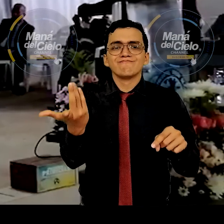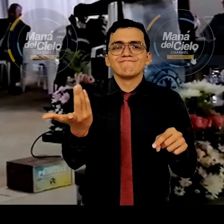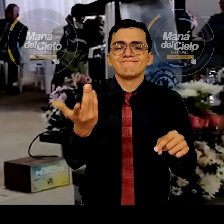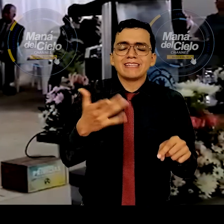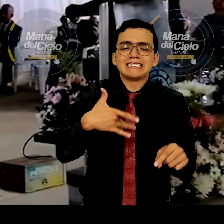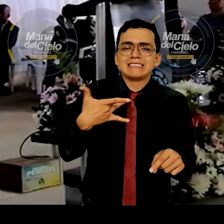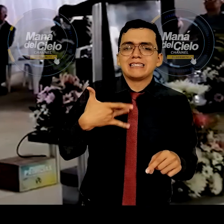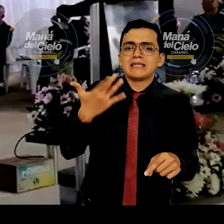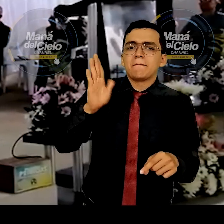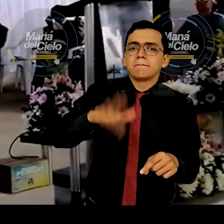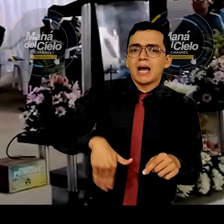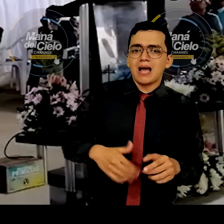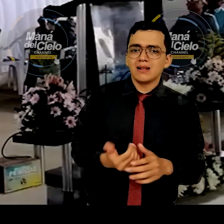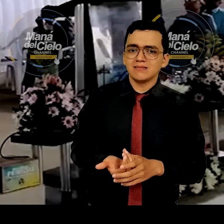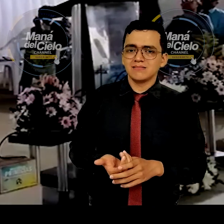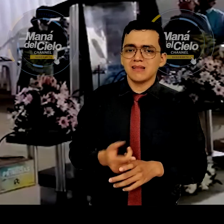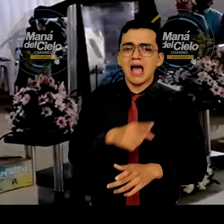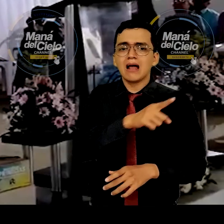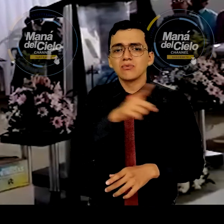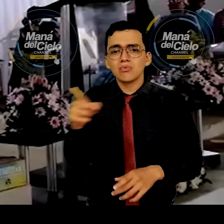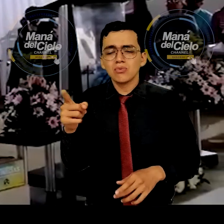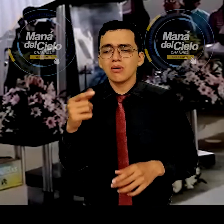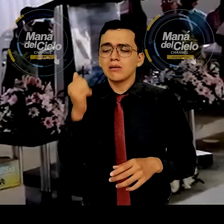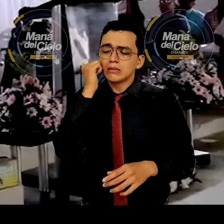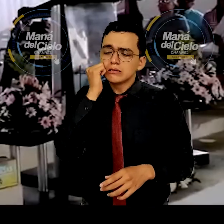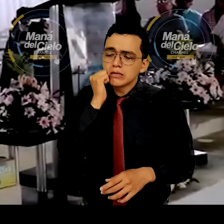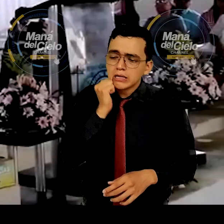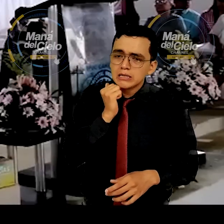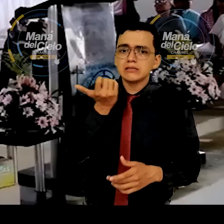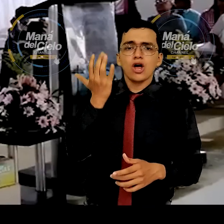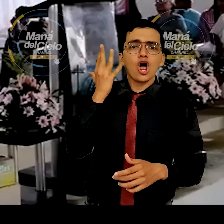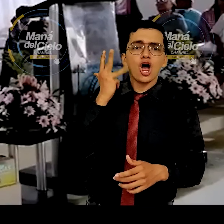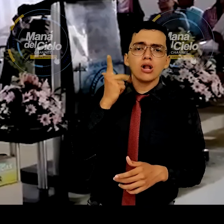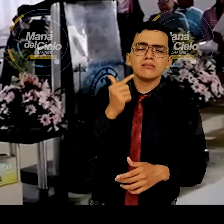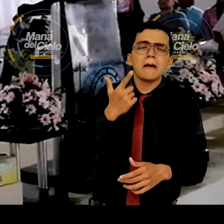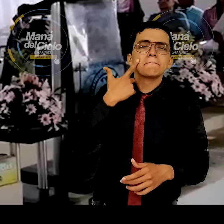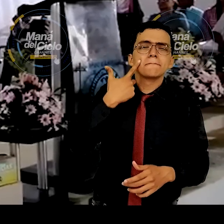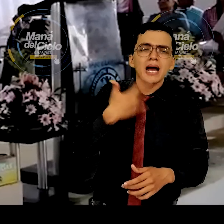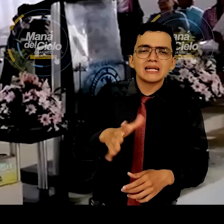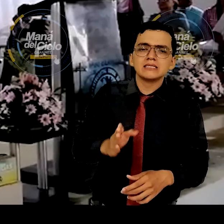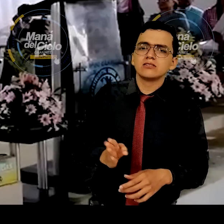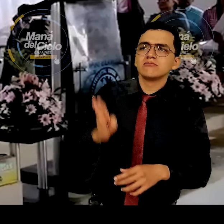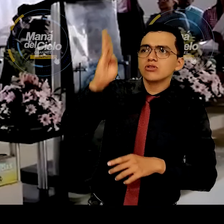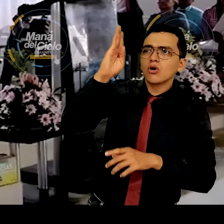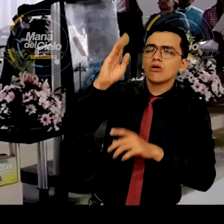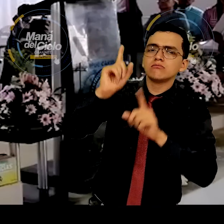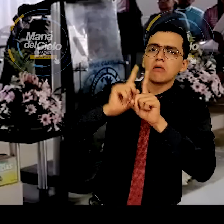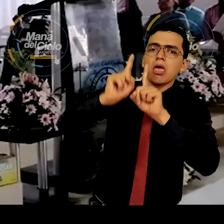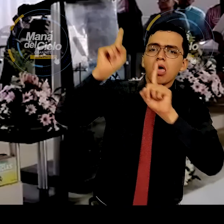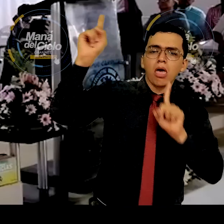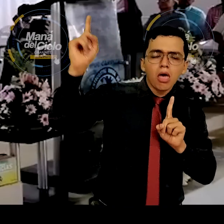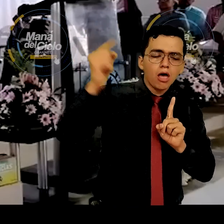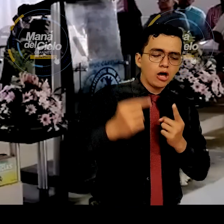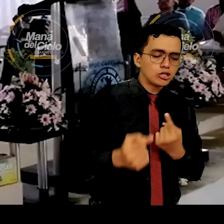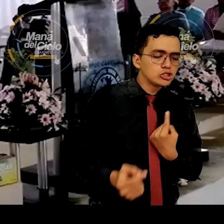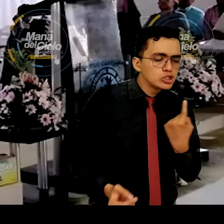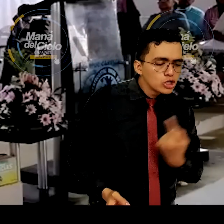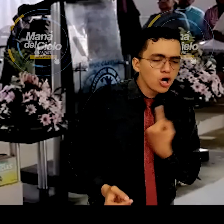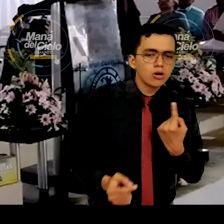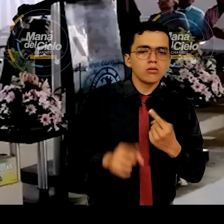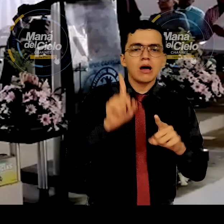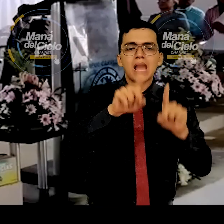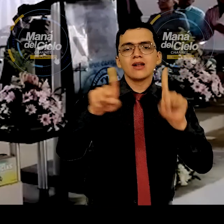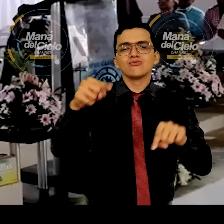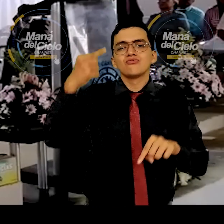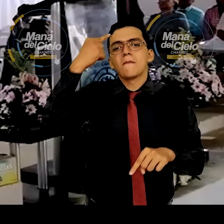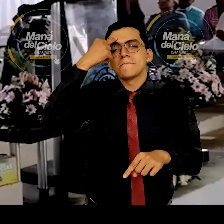Creemos que Dios nos ha abandonado. Hay un salmo que a mí me ha hablado mucho, mucho. De pronto usted me ha oído